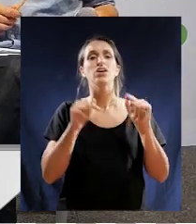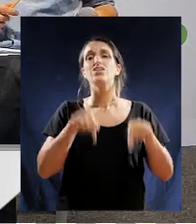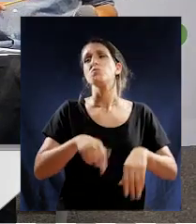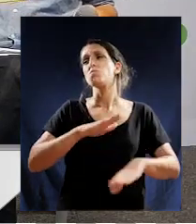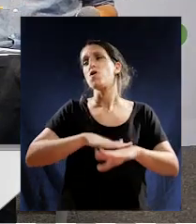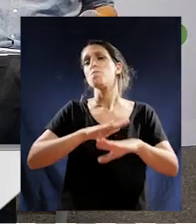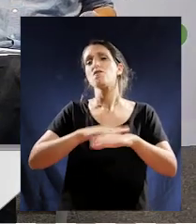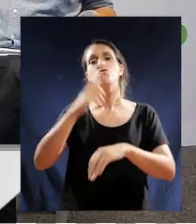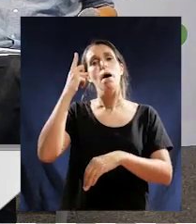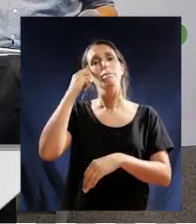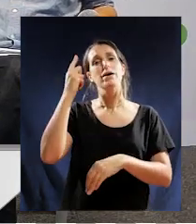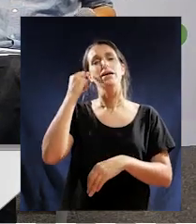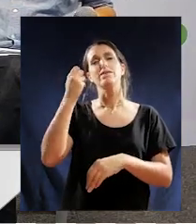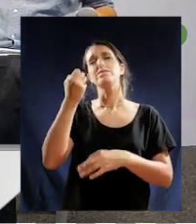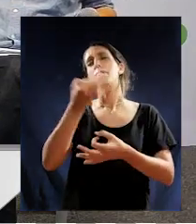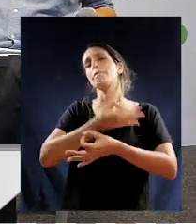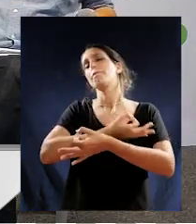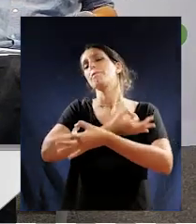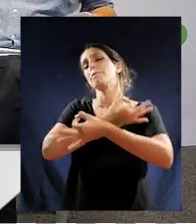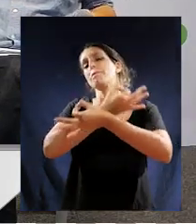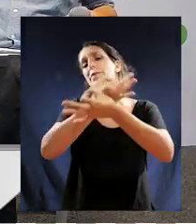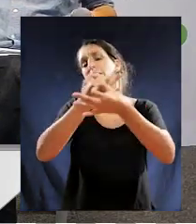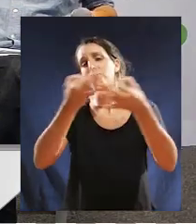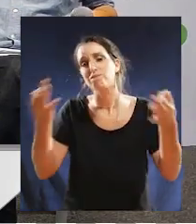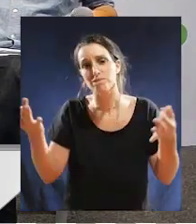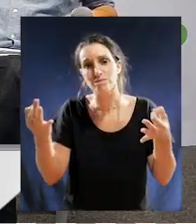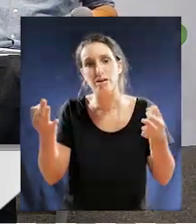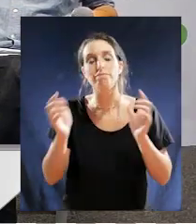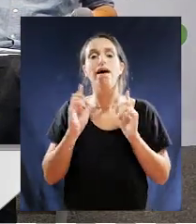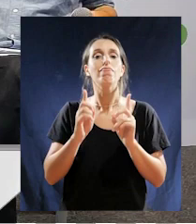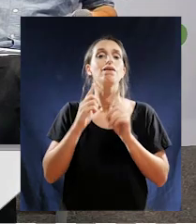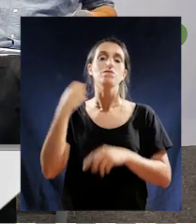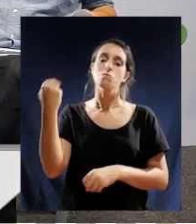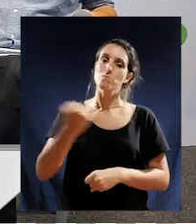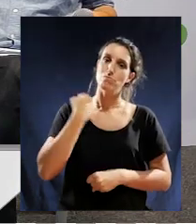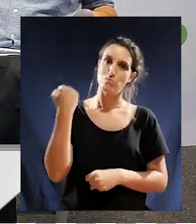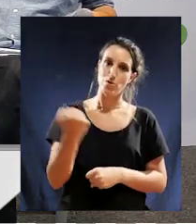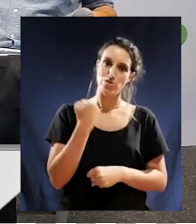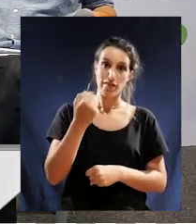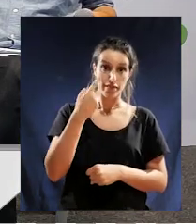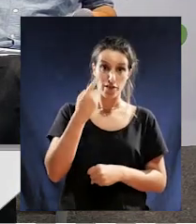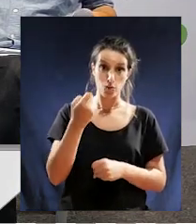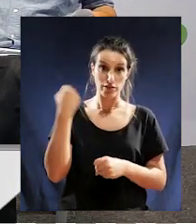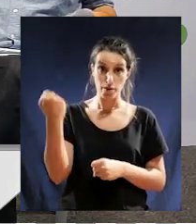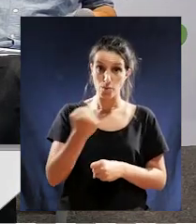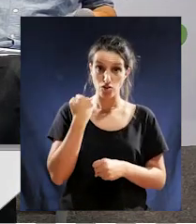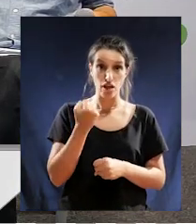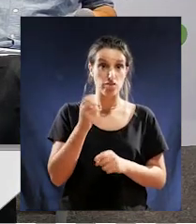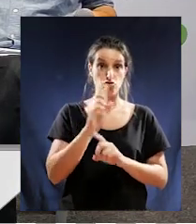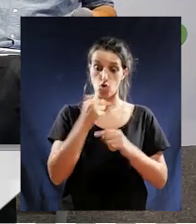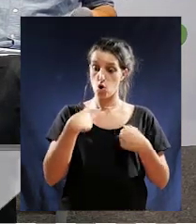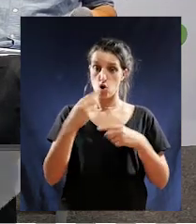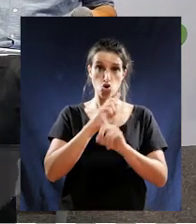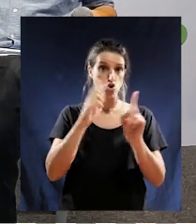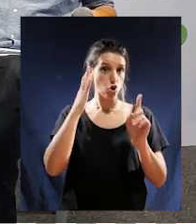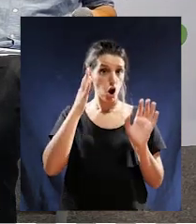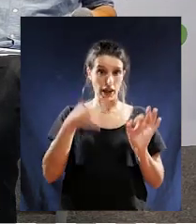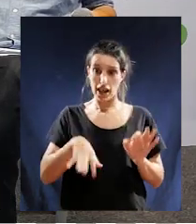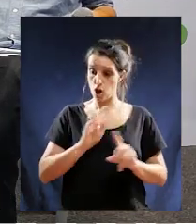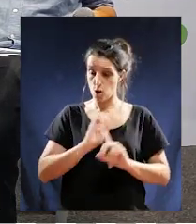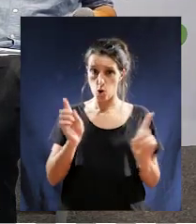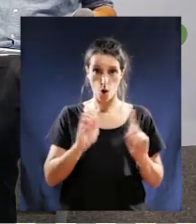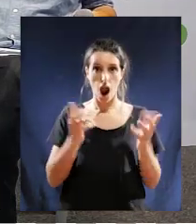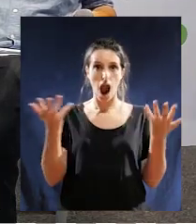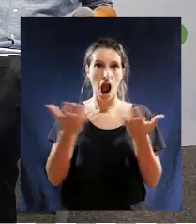común y así hay que significar la no no creo que estemos no creo que estemos ante una situación de una virtualización